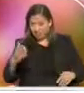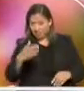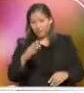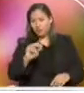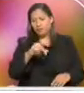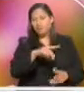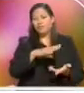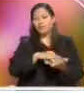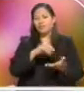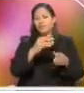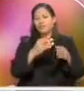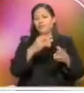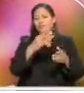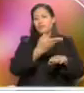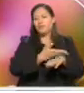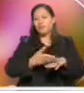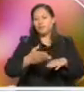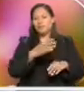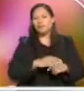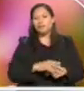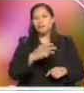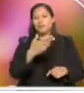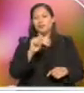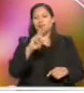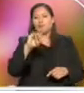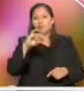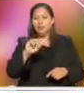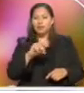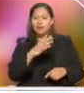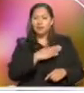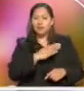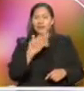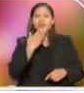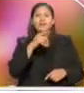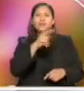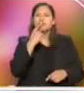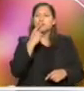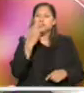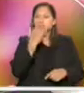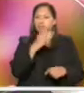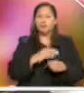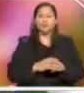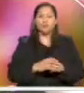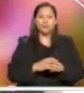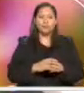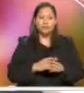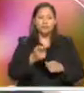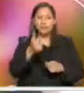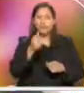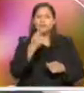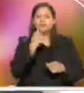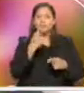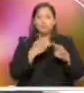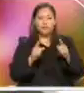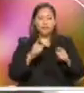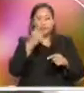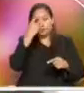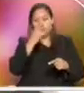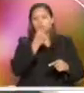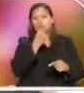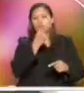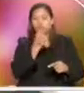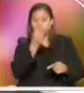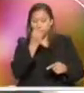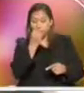pero bueno, pues es como dices, una harina Sí. que queda bueno porque tiene buen sabor, ¿no? Muy Es bien. un poquito diferente. Y para los niños que se lo